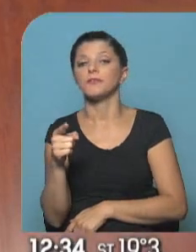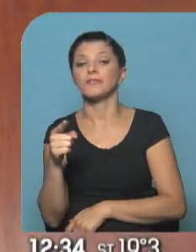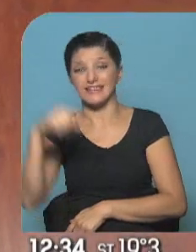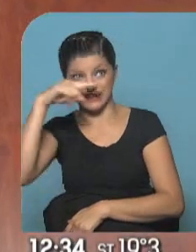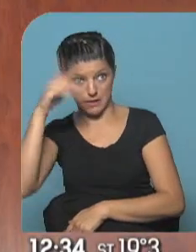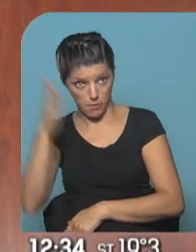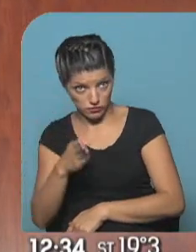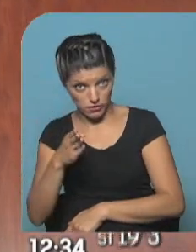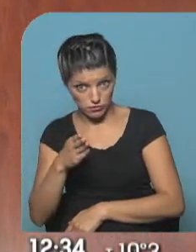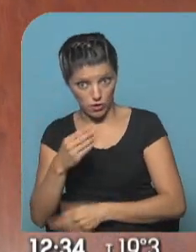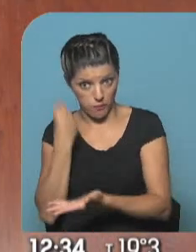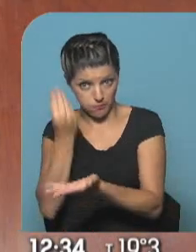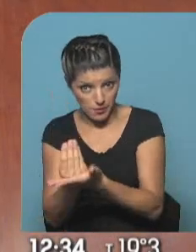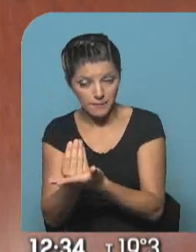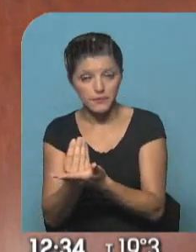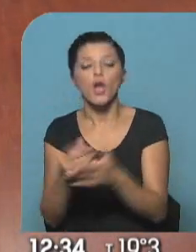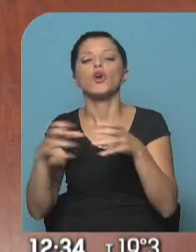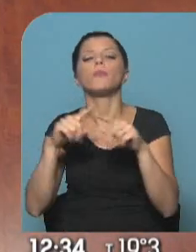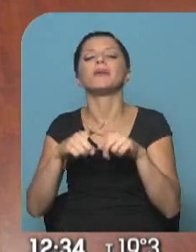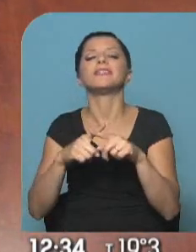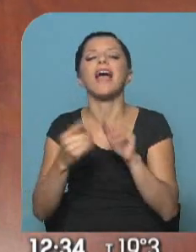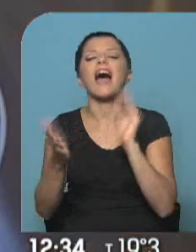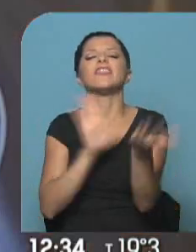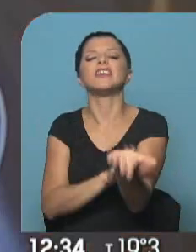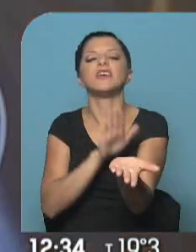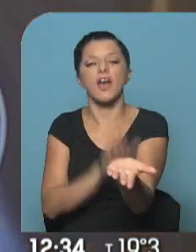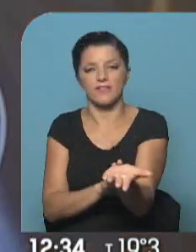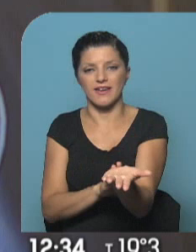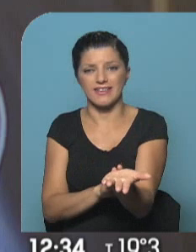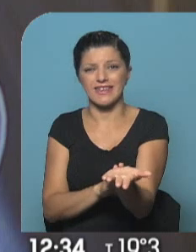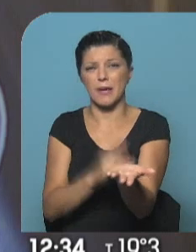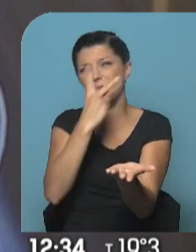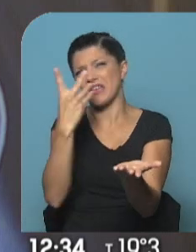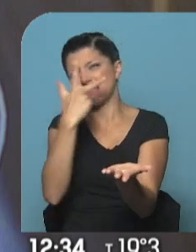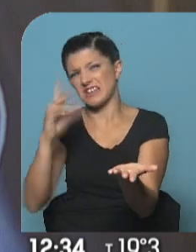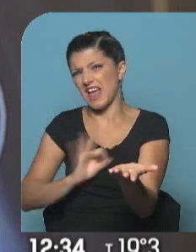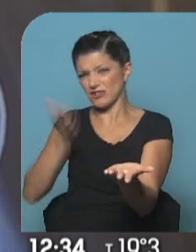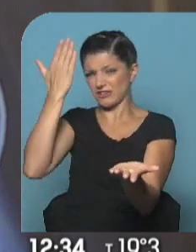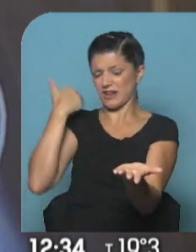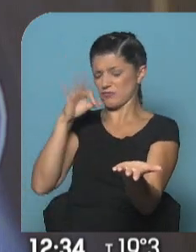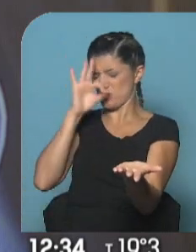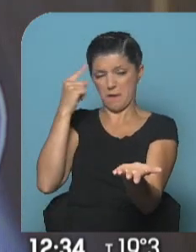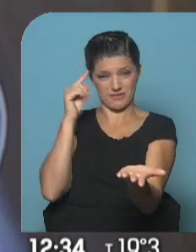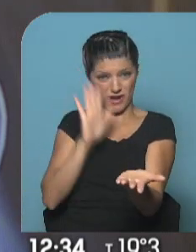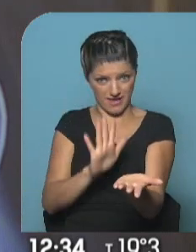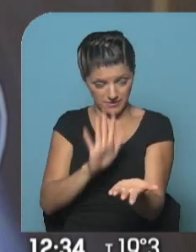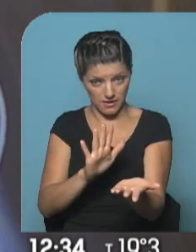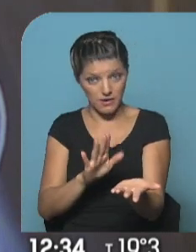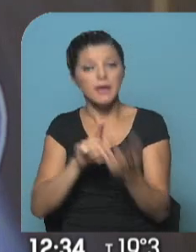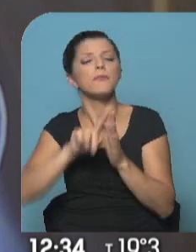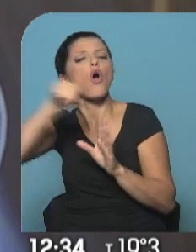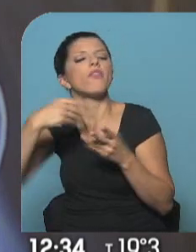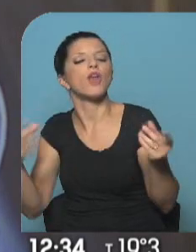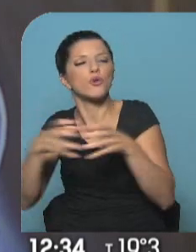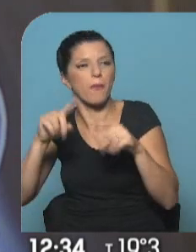y una fuerza de izquierda muy radical, impensable en Chile hace 20 o 30 años, que además emerge después de un movimiento de protesta, igual que Podemos expresa en